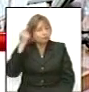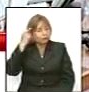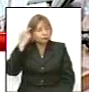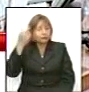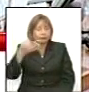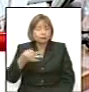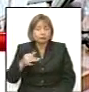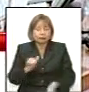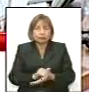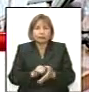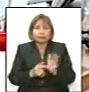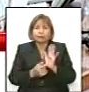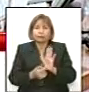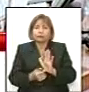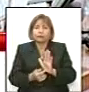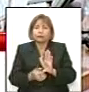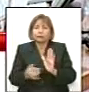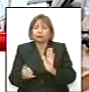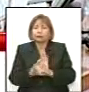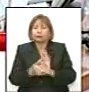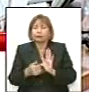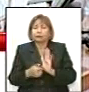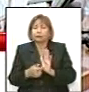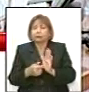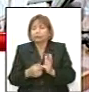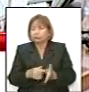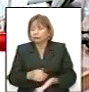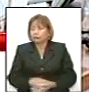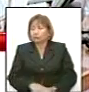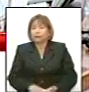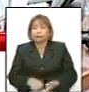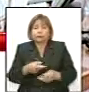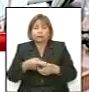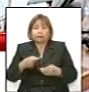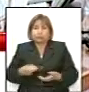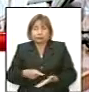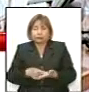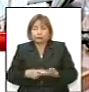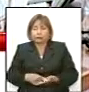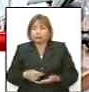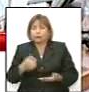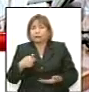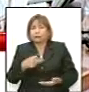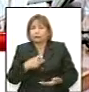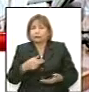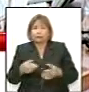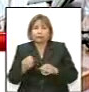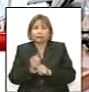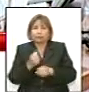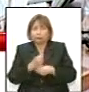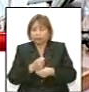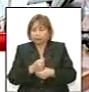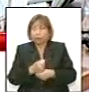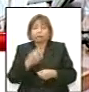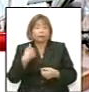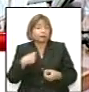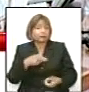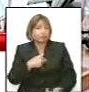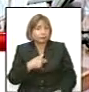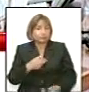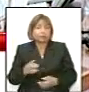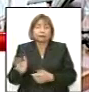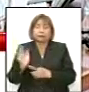la presentación de hoy nos tiene que conducir a que nosotros, desde nuestra labor parlamentaria, también motivemos en nuestras semanas